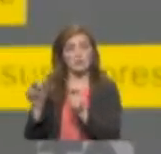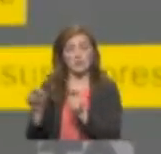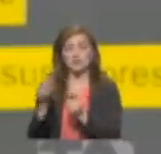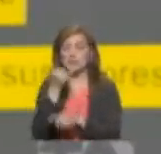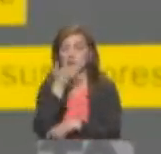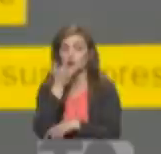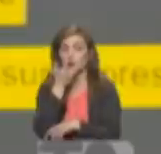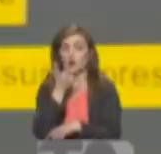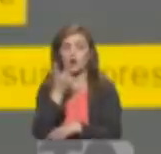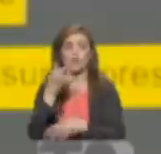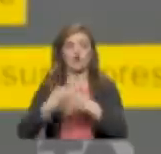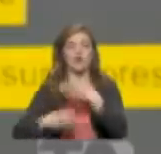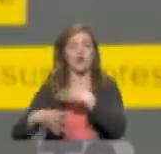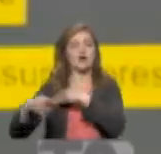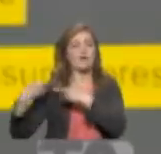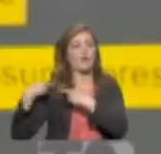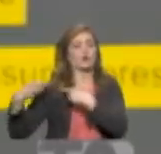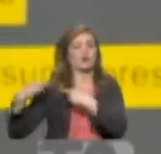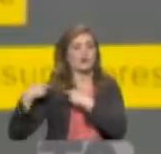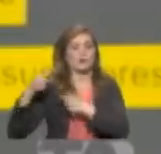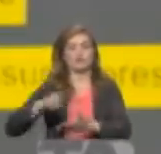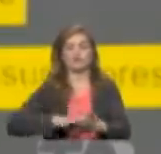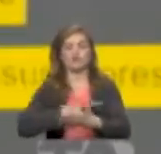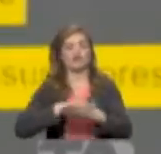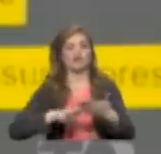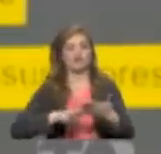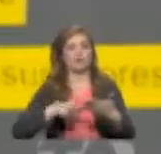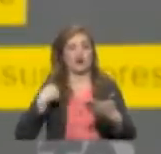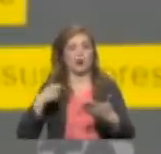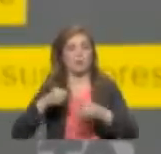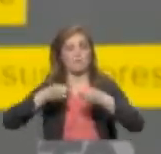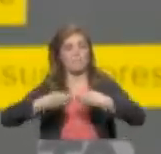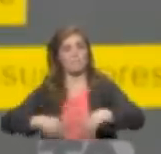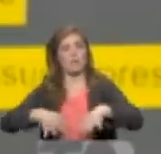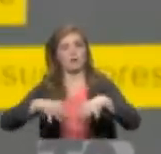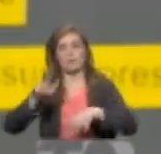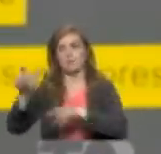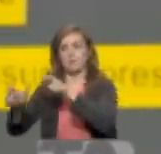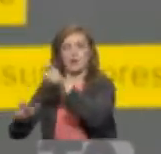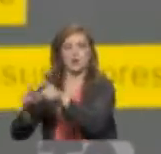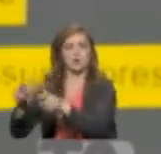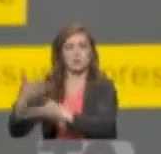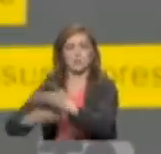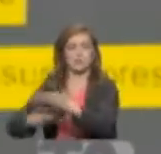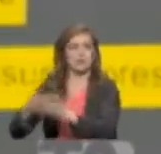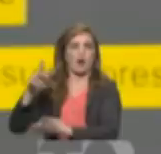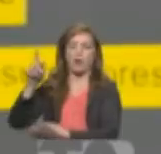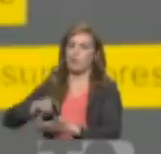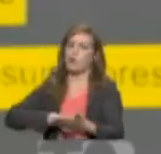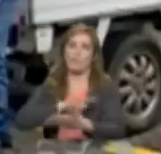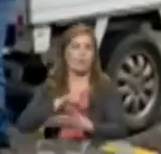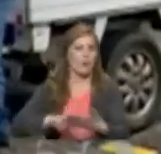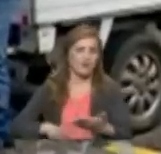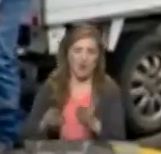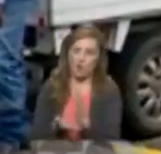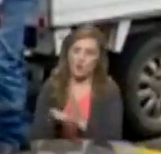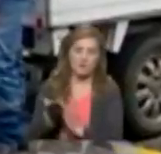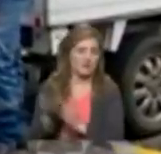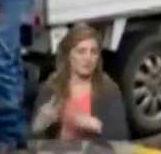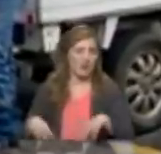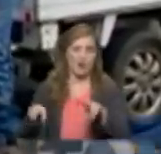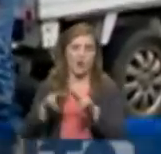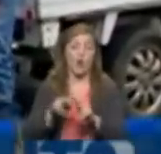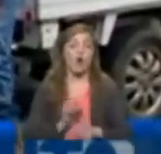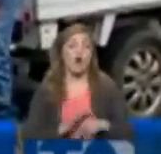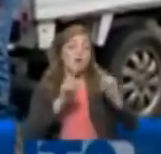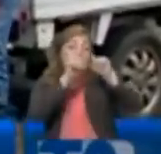asumirlas en su totalidad quedando prohibido el traslado de dichas pérdidas a las planillas de los consumidores según se en el